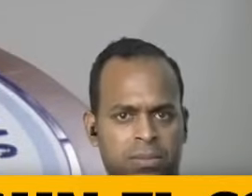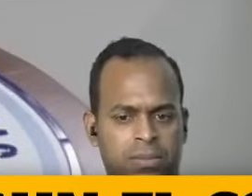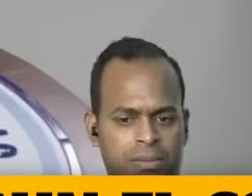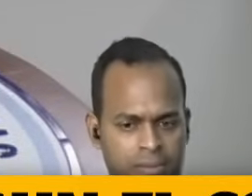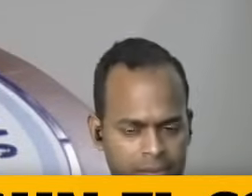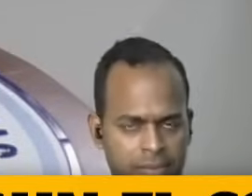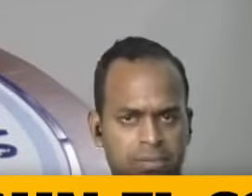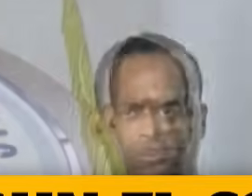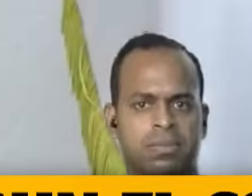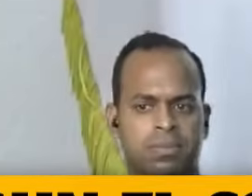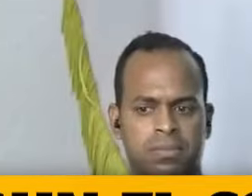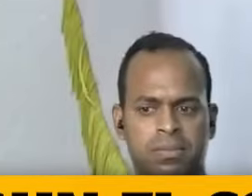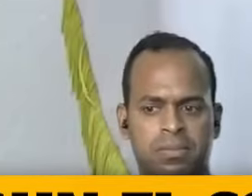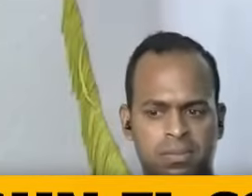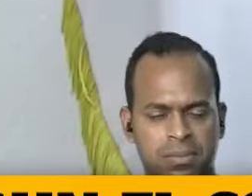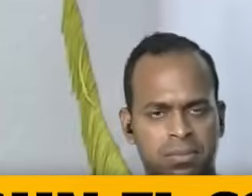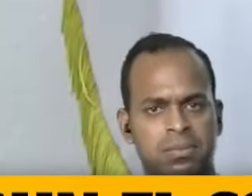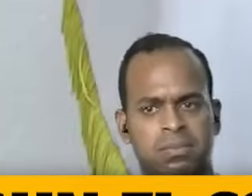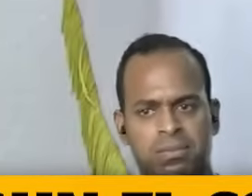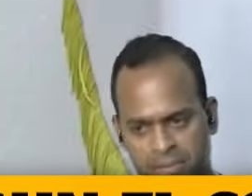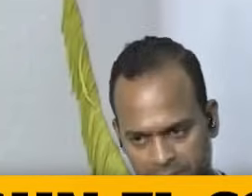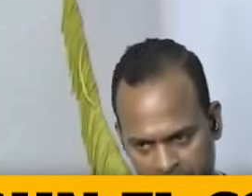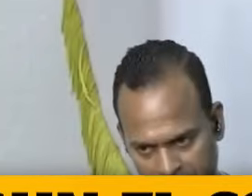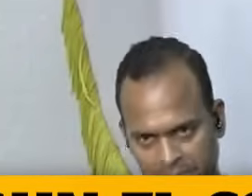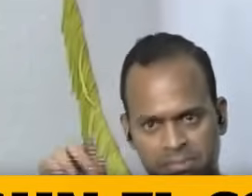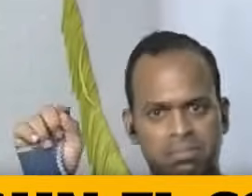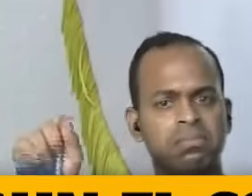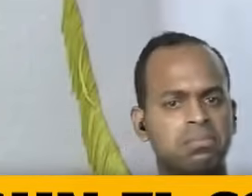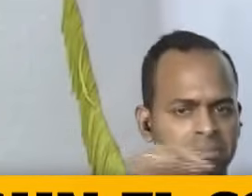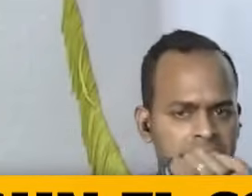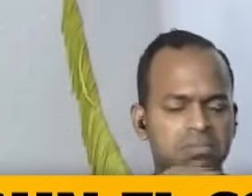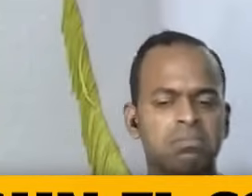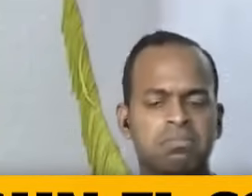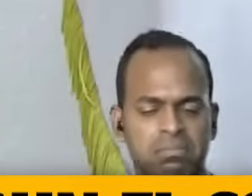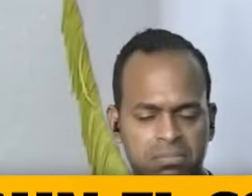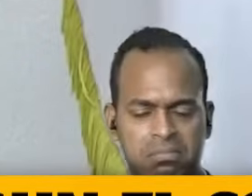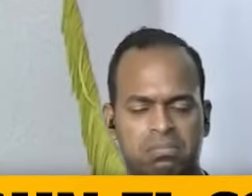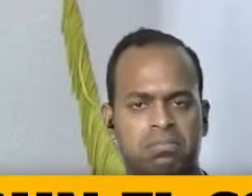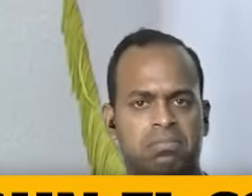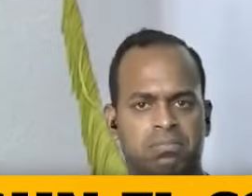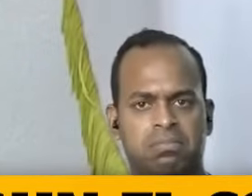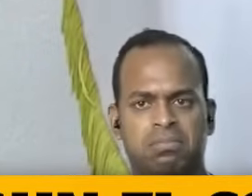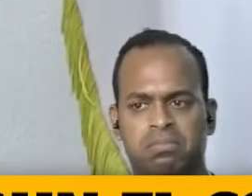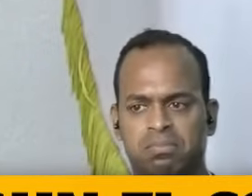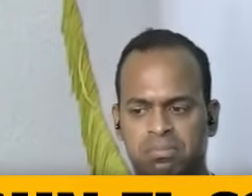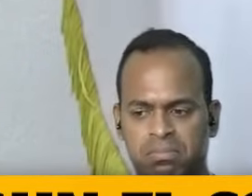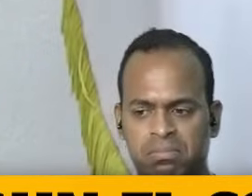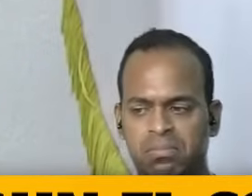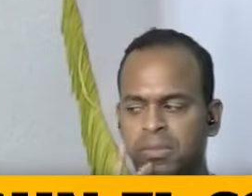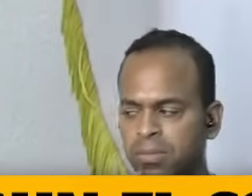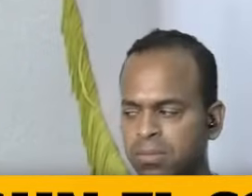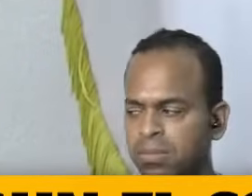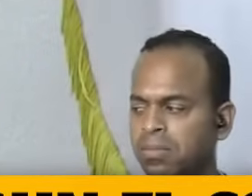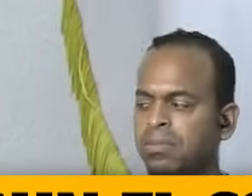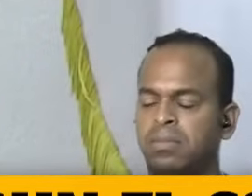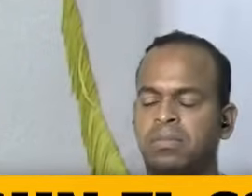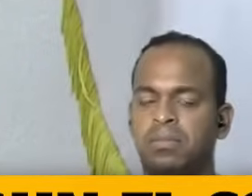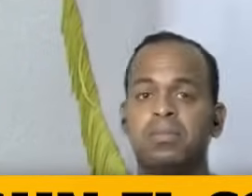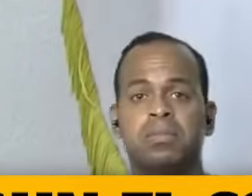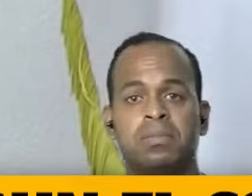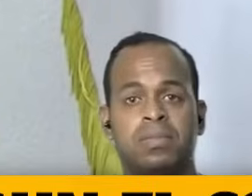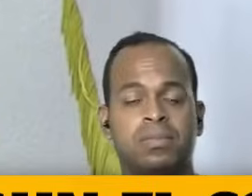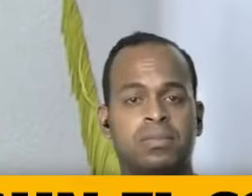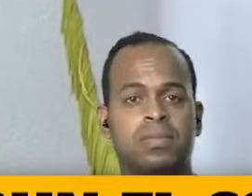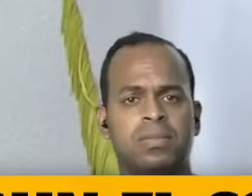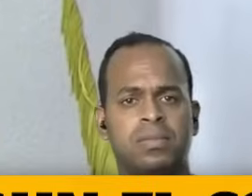que todavía en las zonas están, porque inundadas. Ya lo llamamos el remanso de las